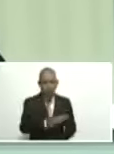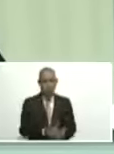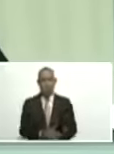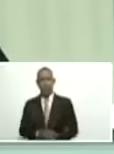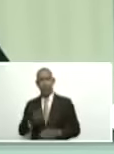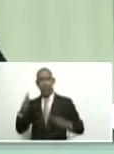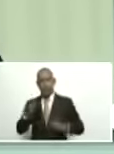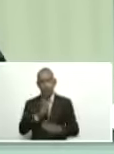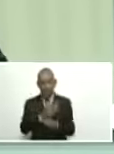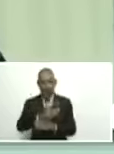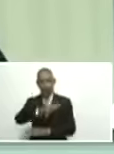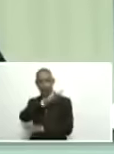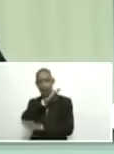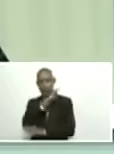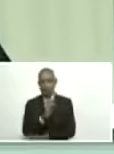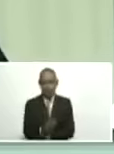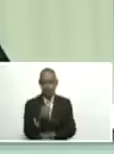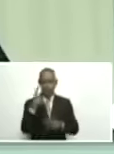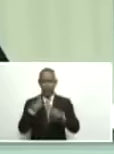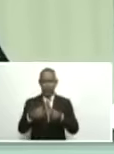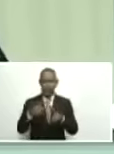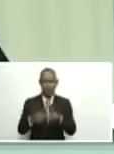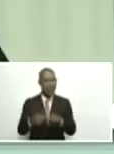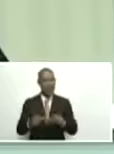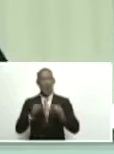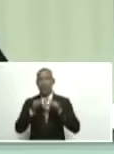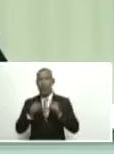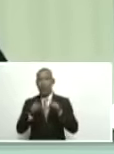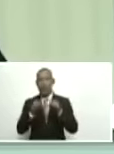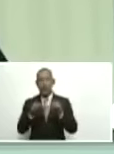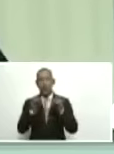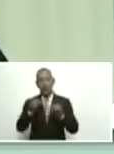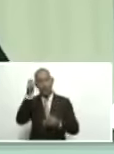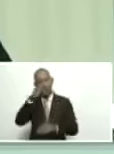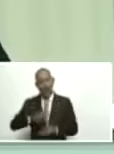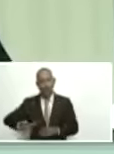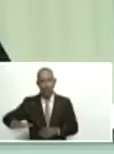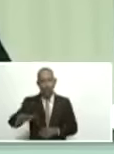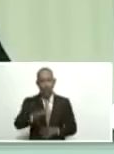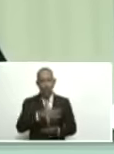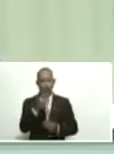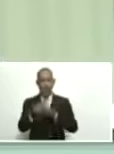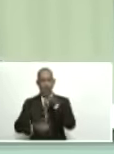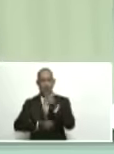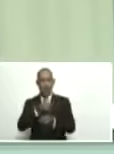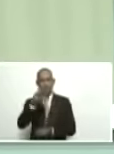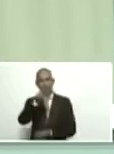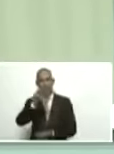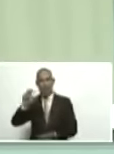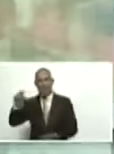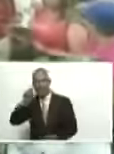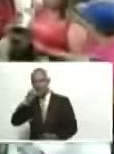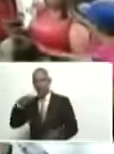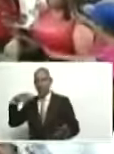con bloqueo, sin sanciones, sin bloqueo, este es el pueblo que va a gobernar la patria por los próximos 300 años.